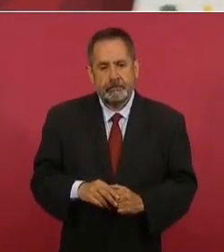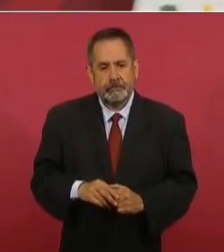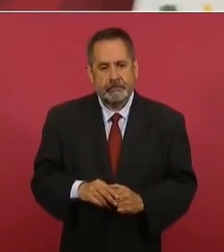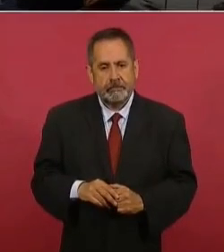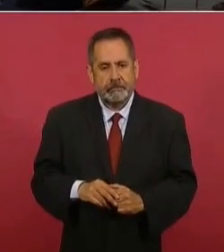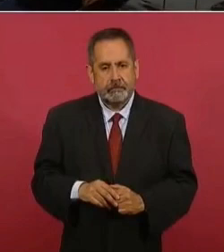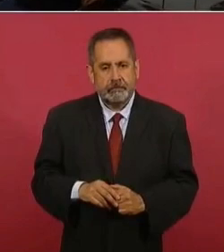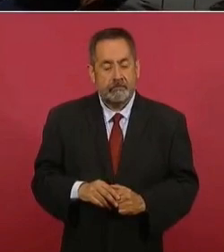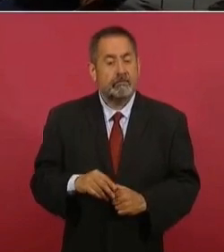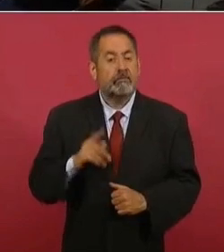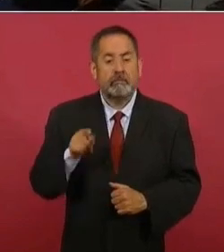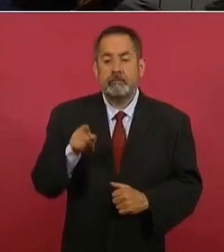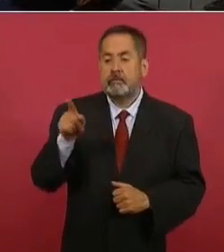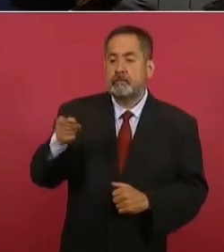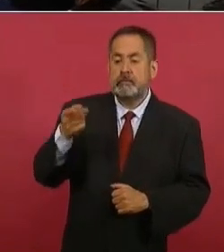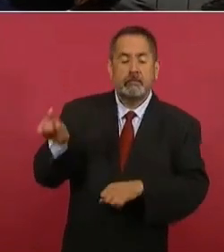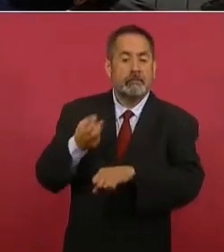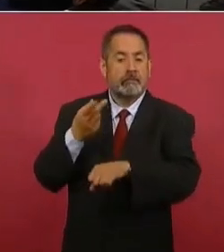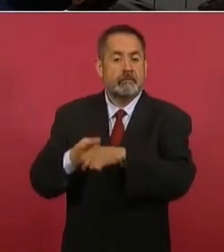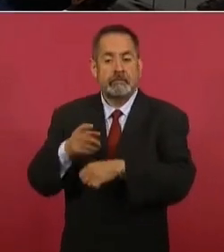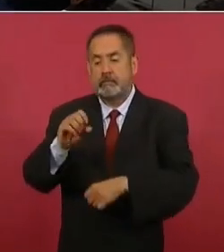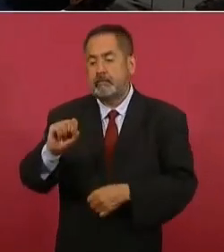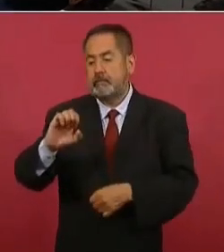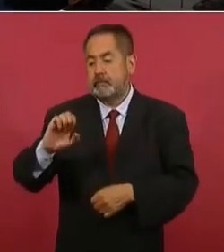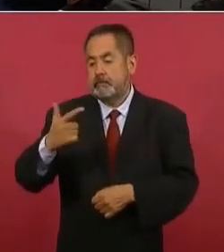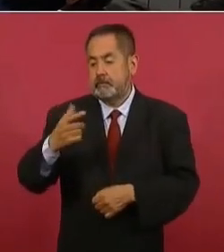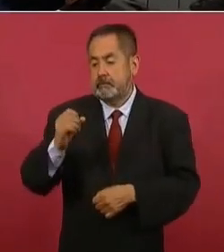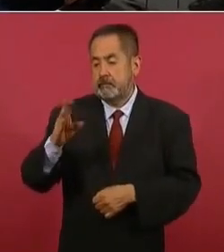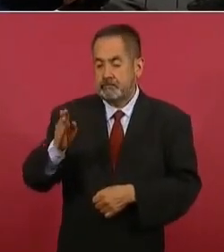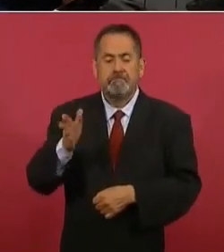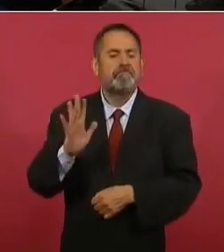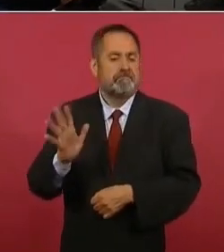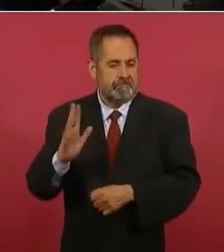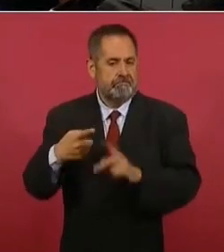Y ya Gobernación está teniendo reuniones